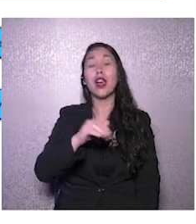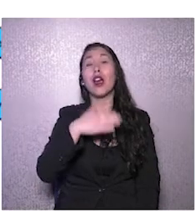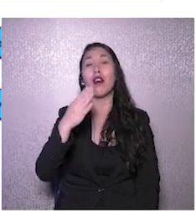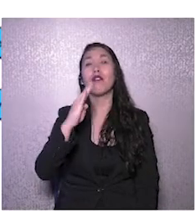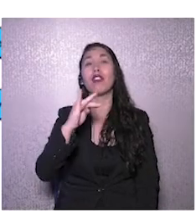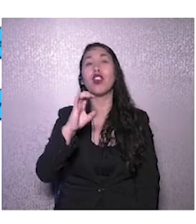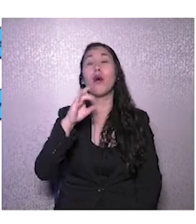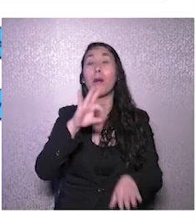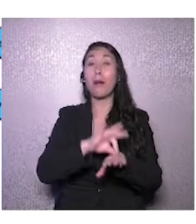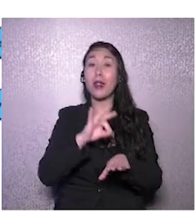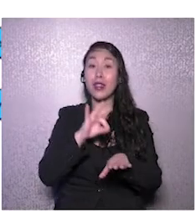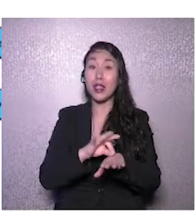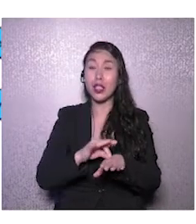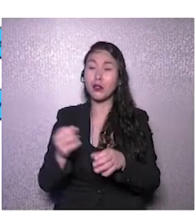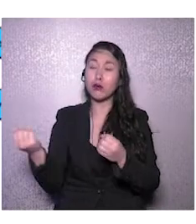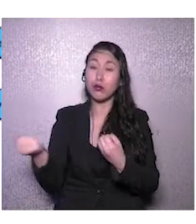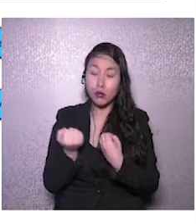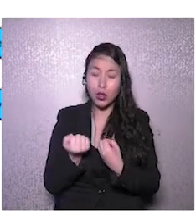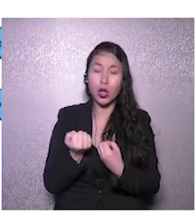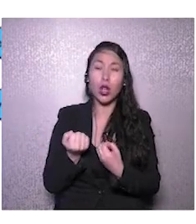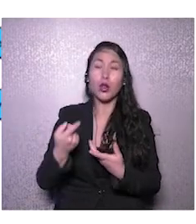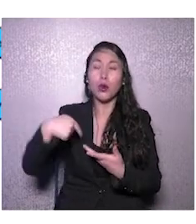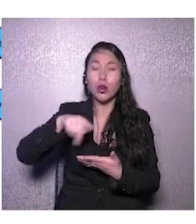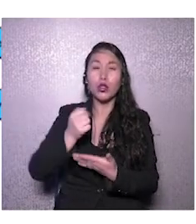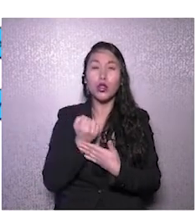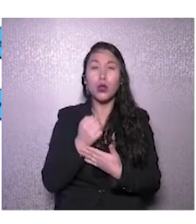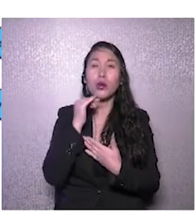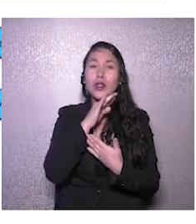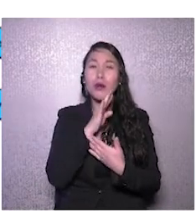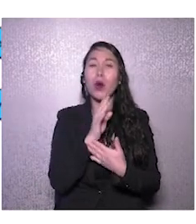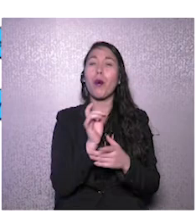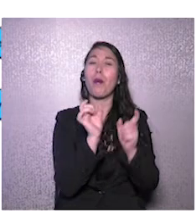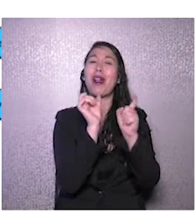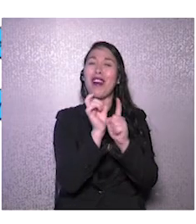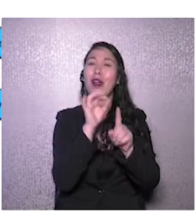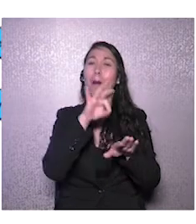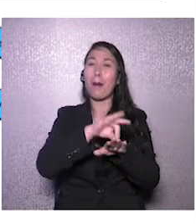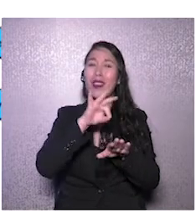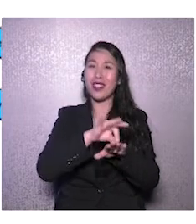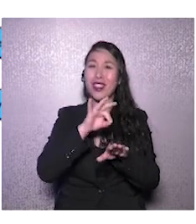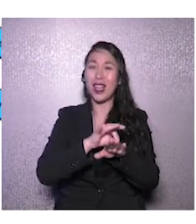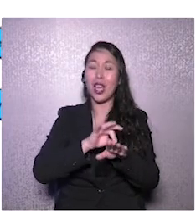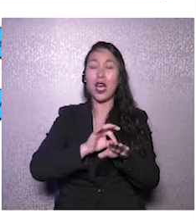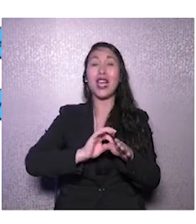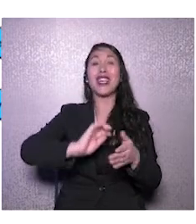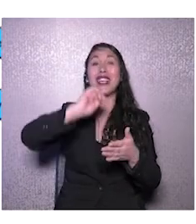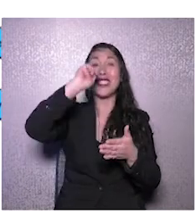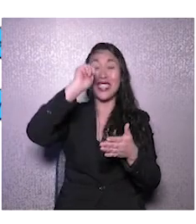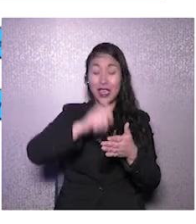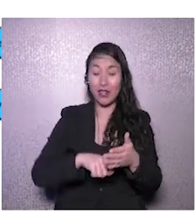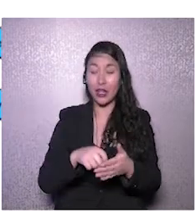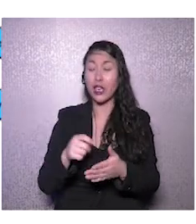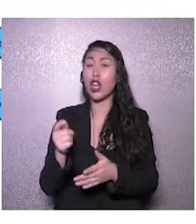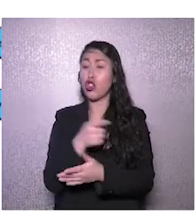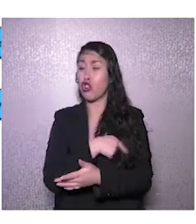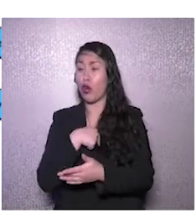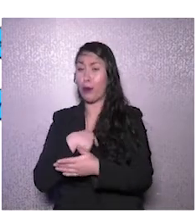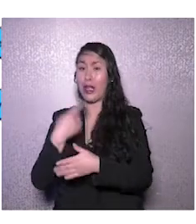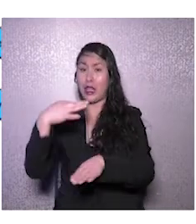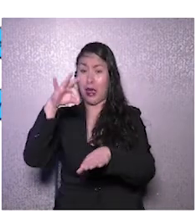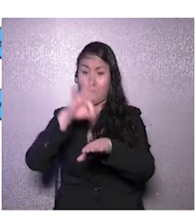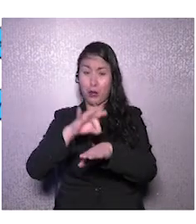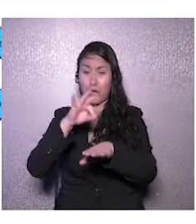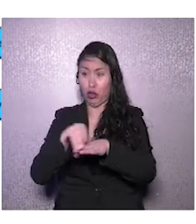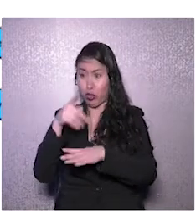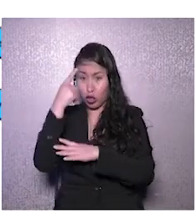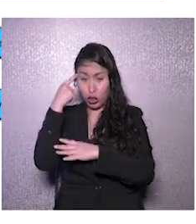de que ocupemos terminologías clínicas. En Clínica Alemana le permitimos a los clínicos que escriban el diagnóstico clínico que ellos creen que el paciente